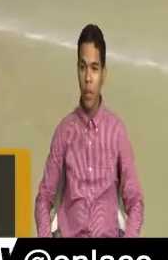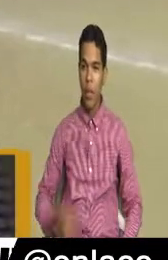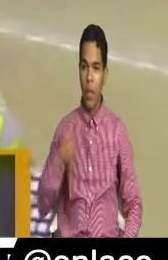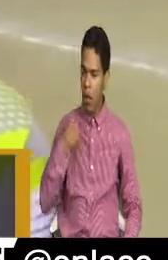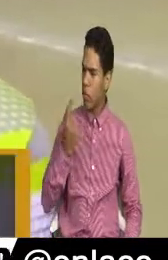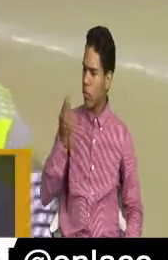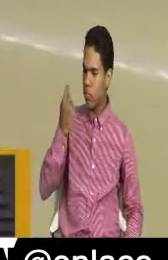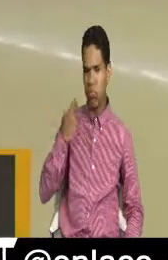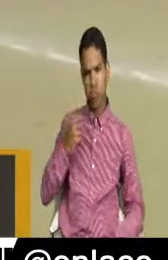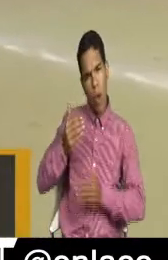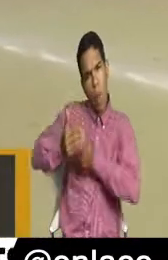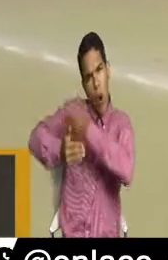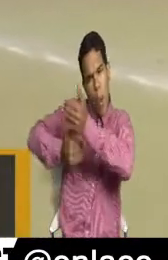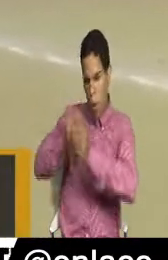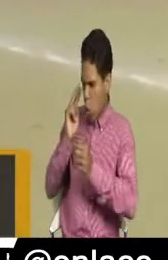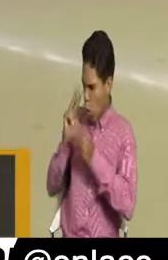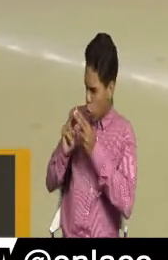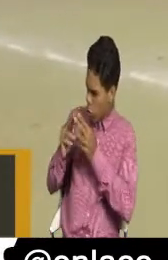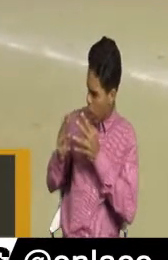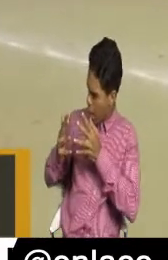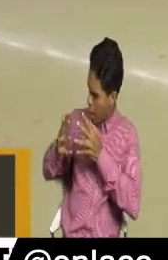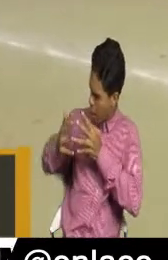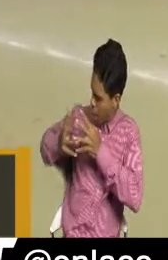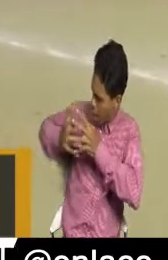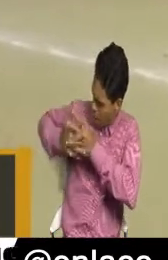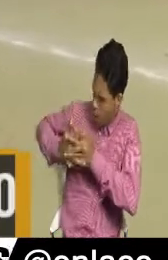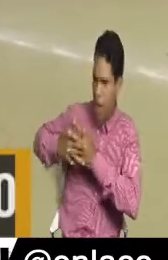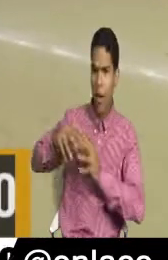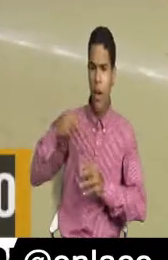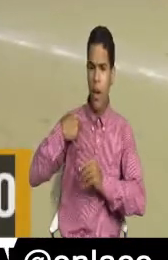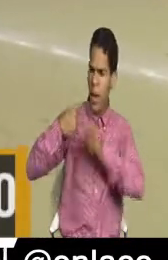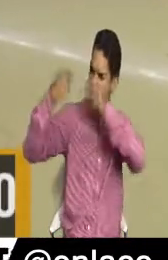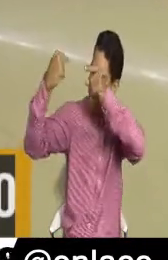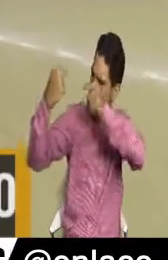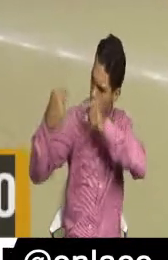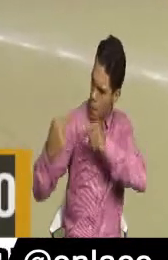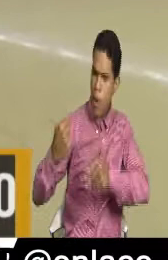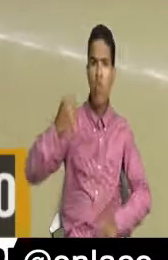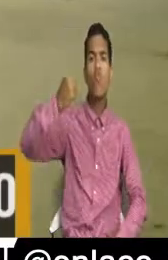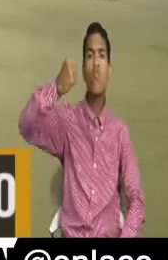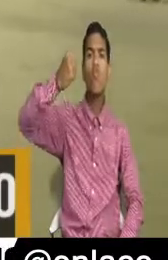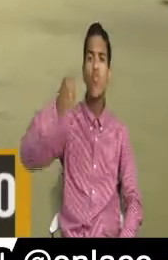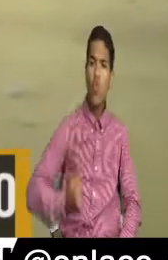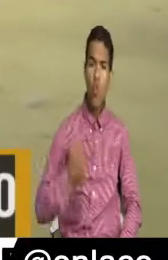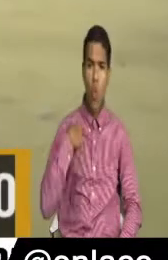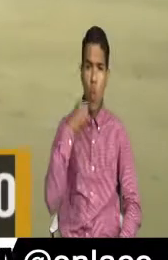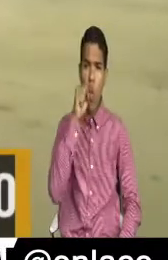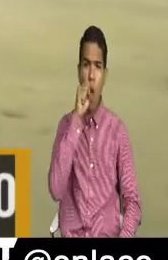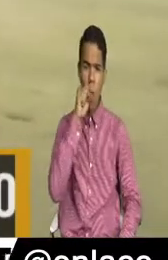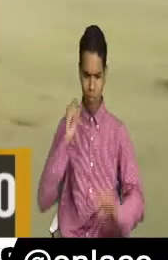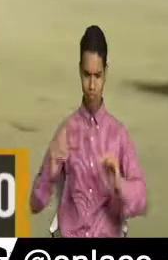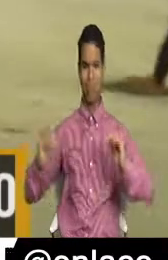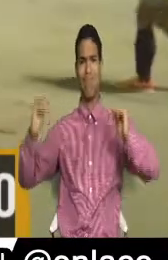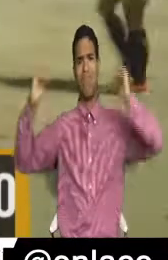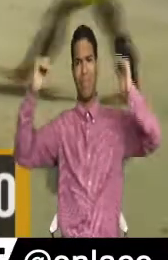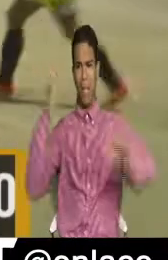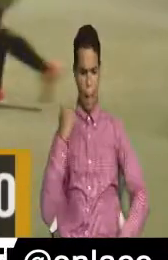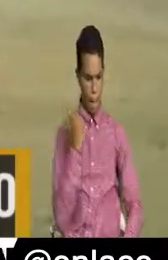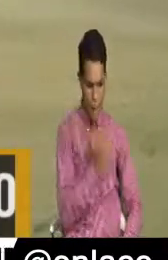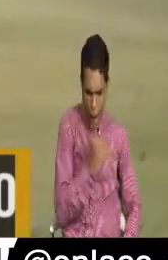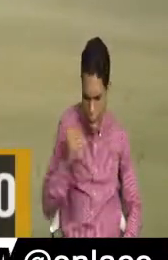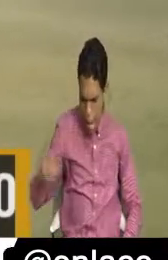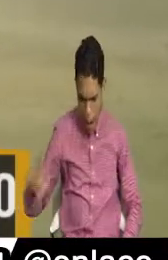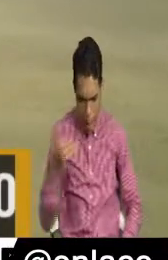equipo. Sí es un rival difícil, cada vez la competencia en Barranca Bermeja está más alta.